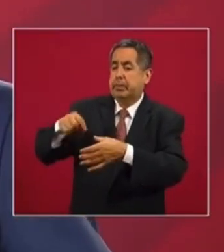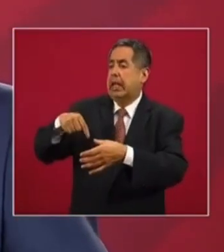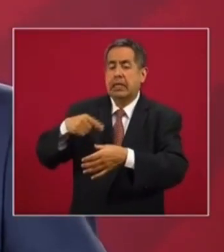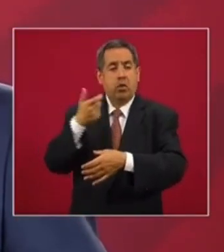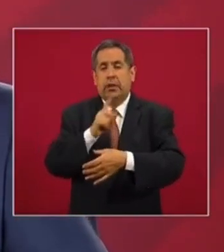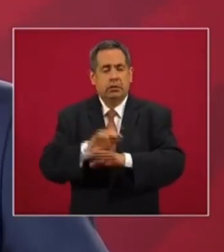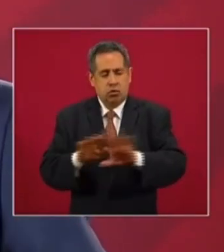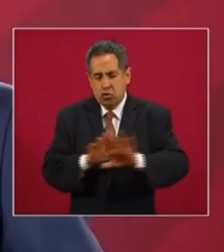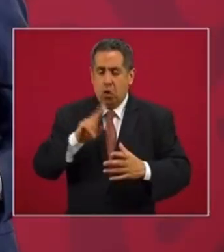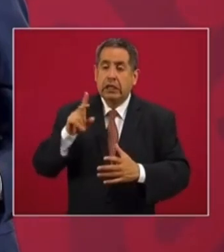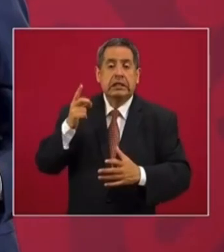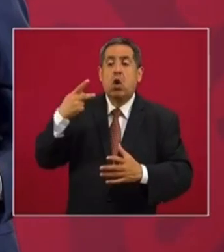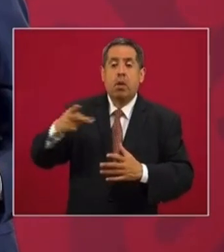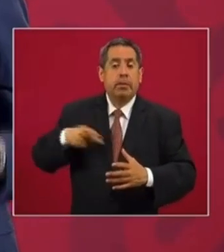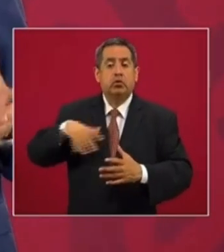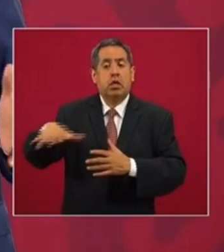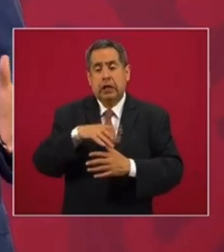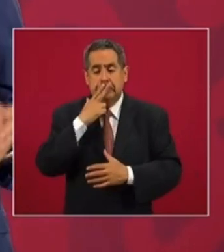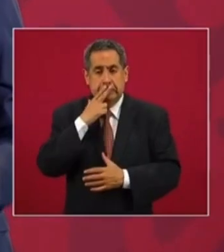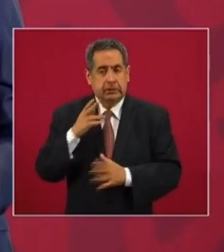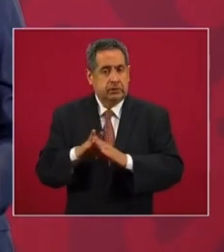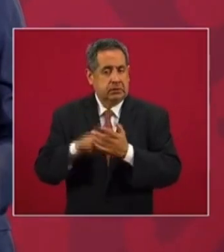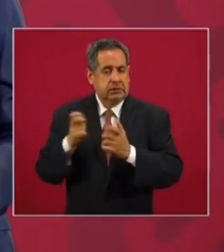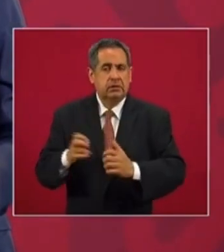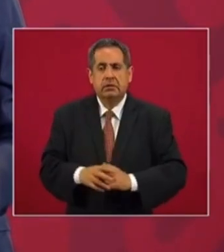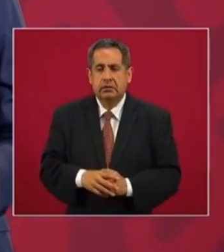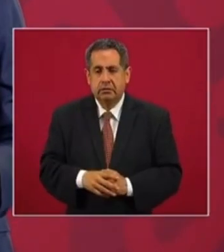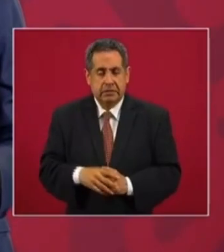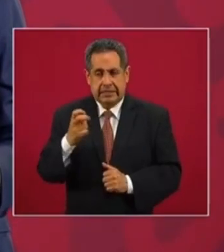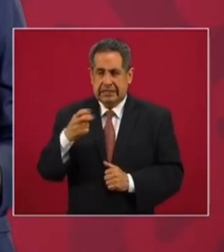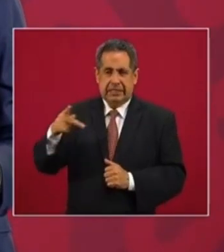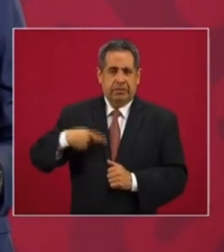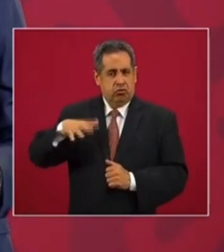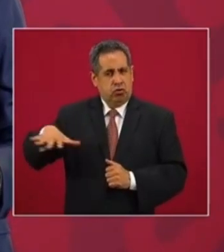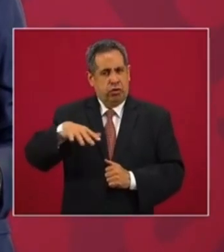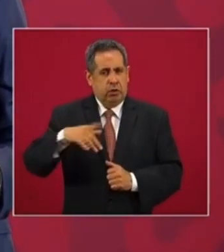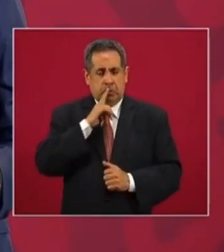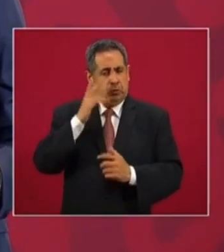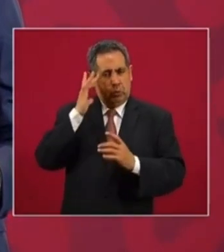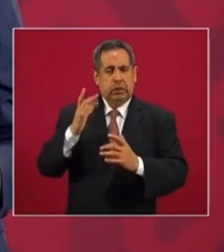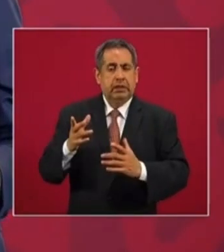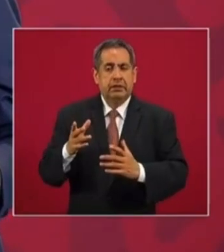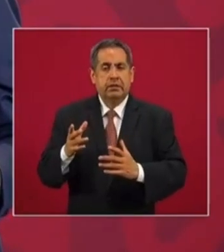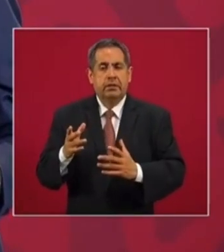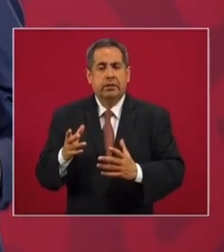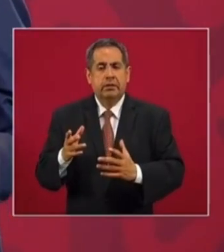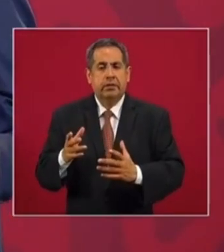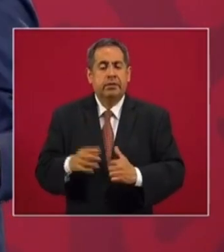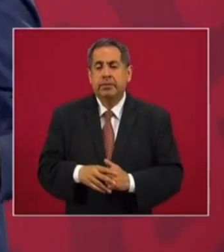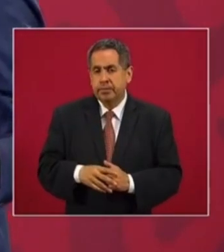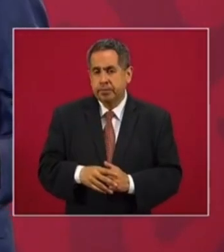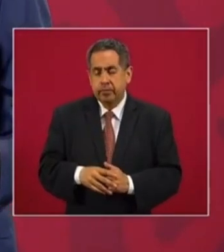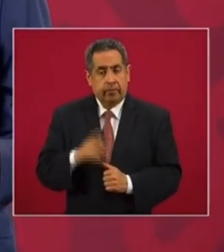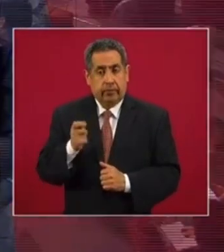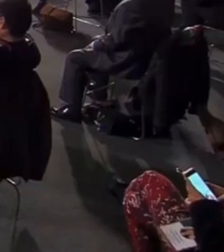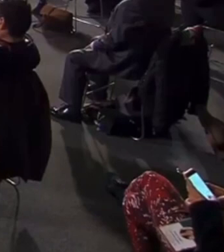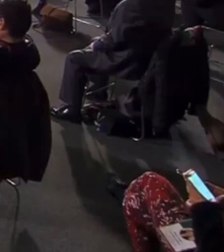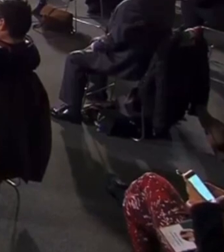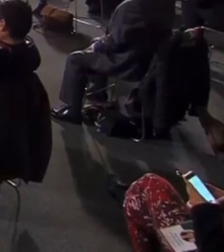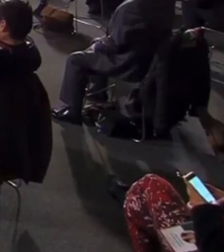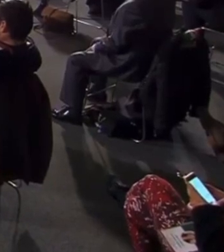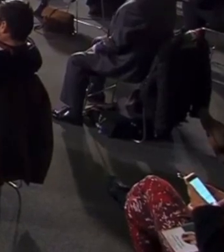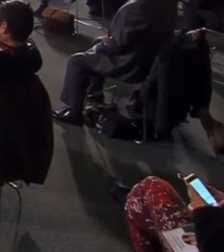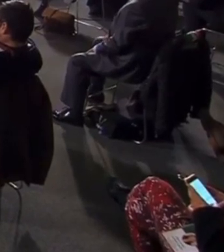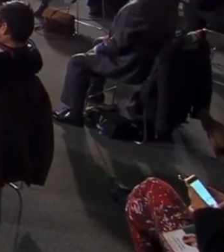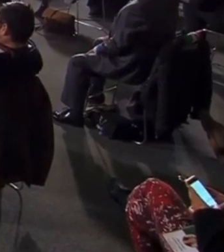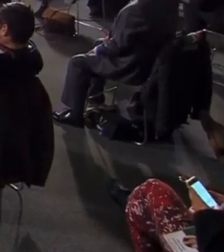todo lo que se perdía. El dinero del presupuesto es dinero del pueblo, es dinero sagrado. Entonces, ya no se